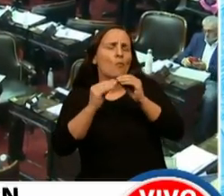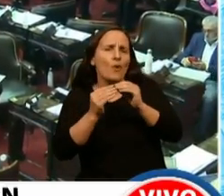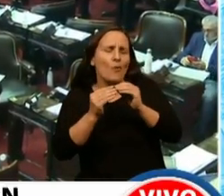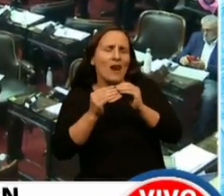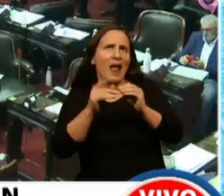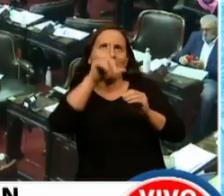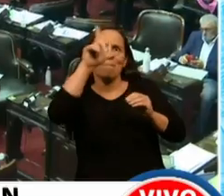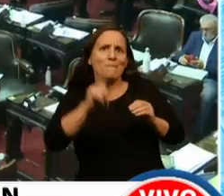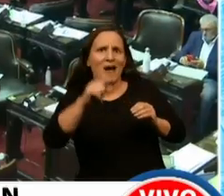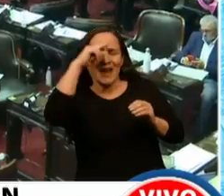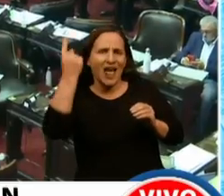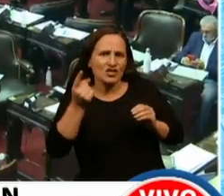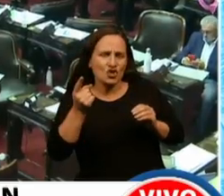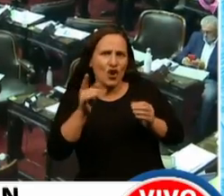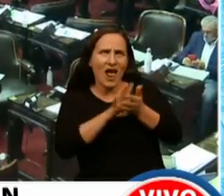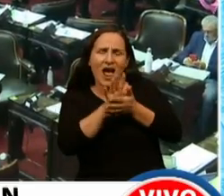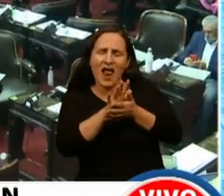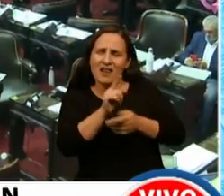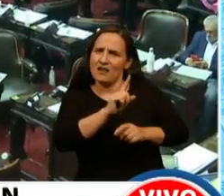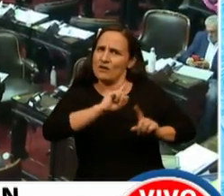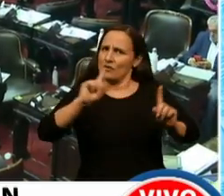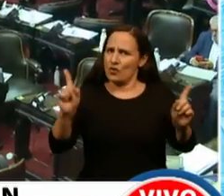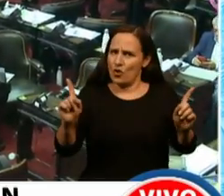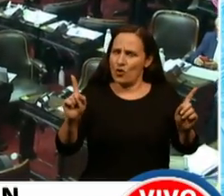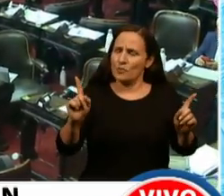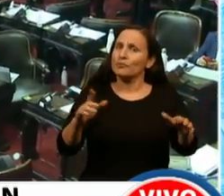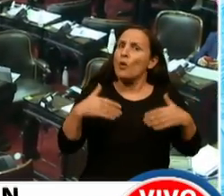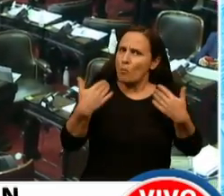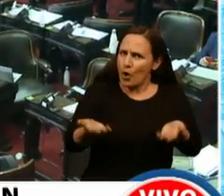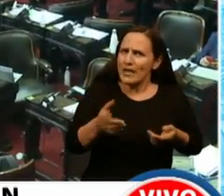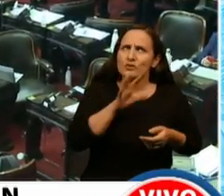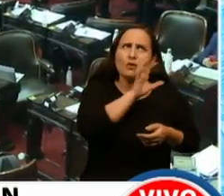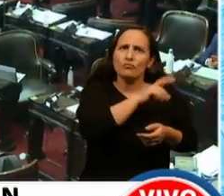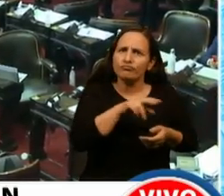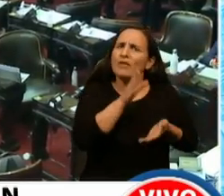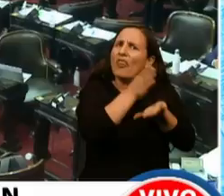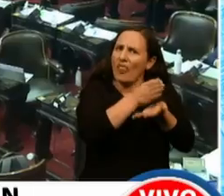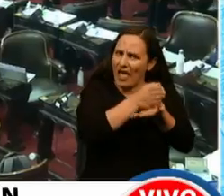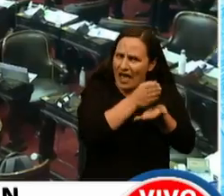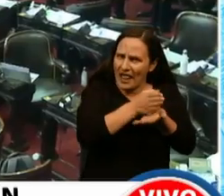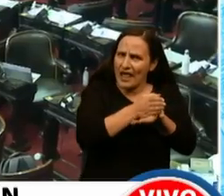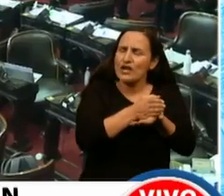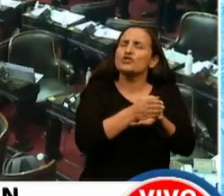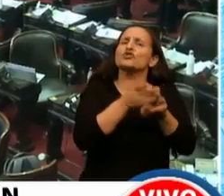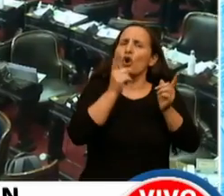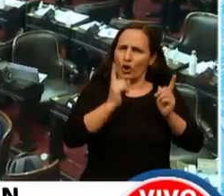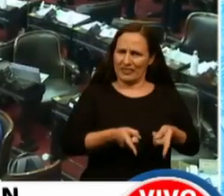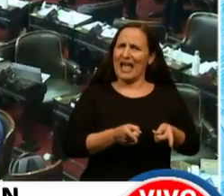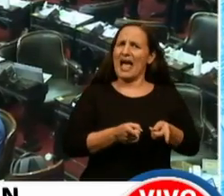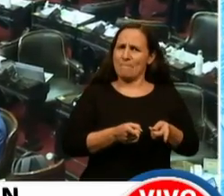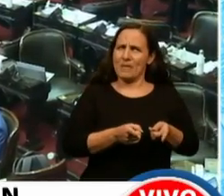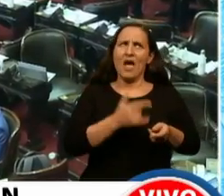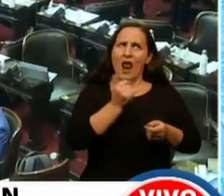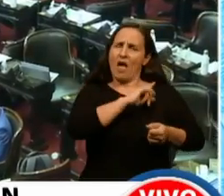económicos nacionales por eso tenemos no solo derecho si no autoridad para